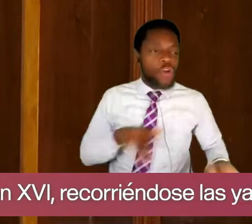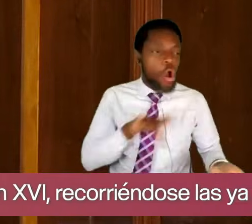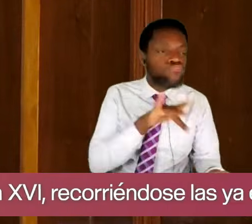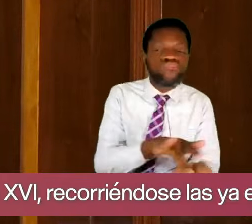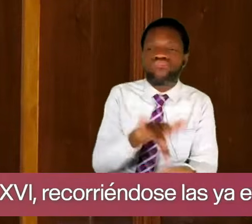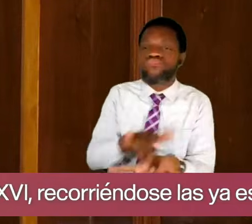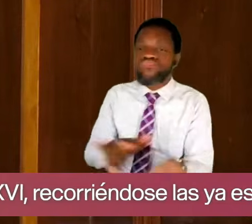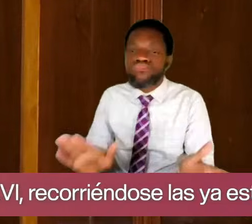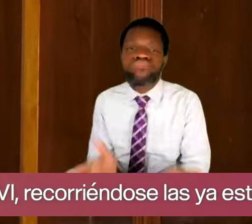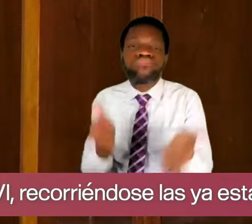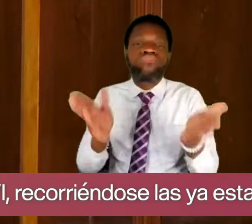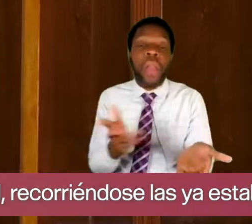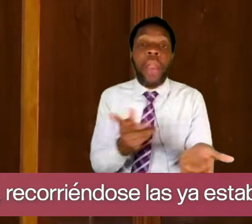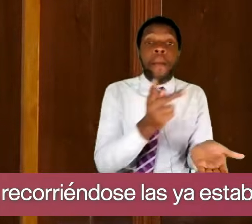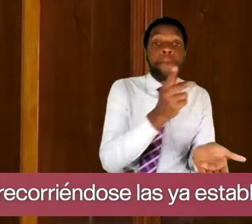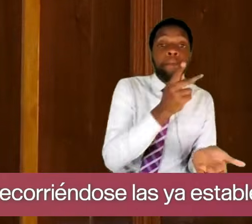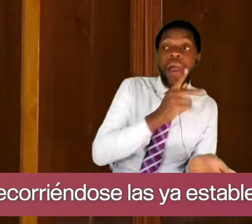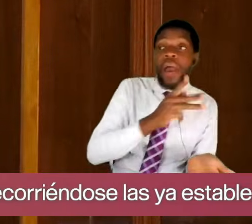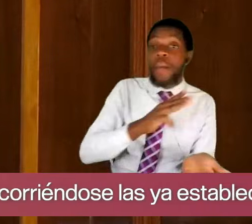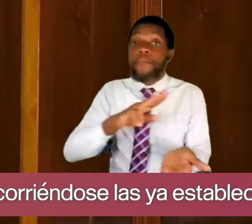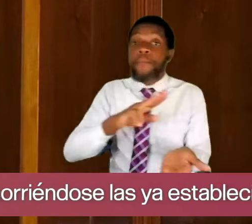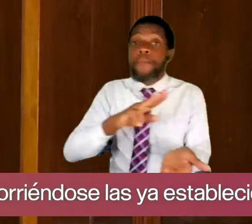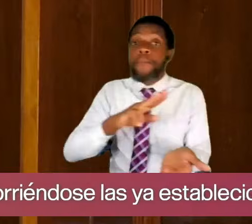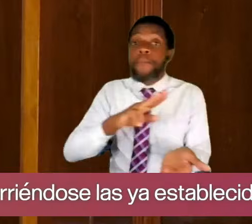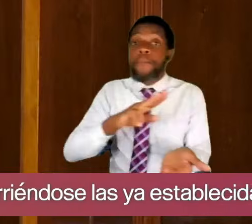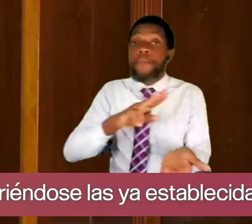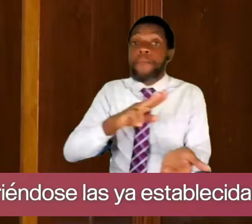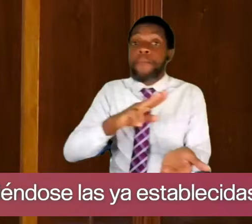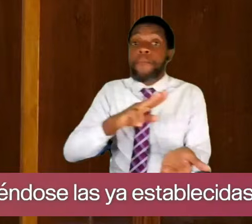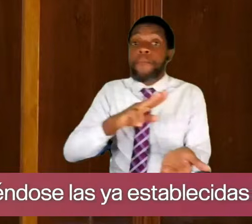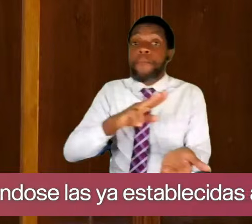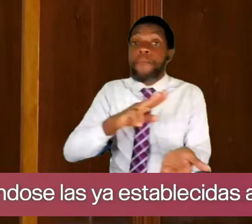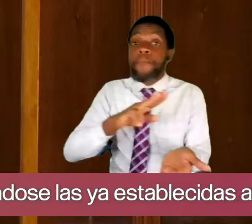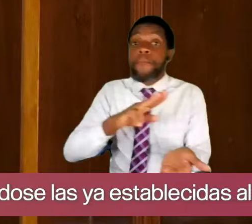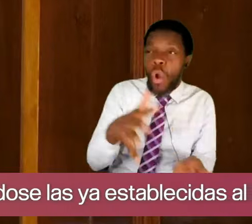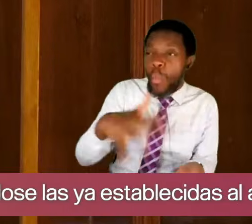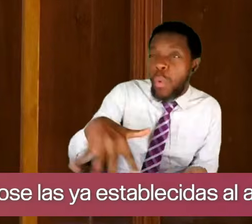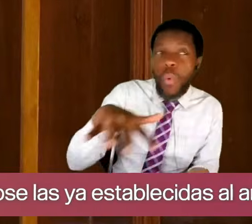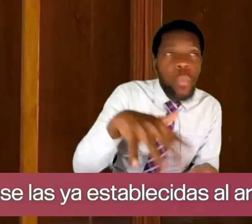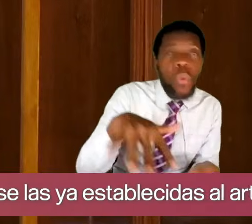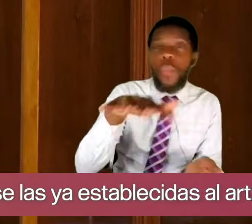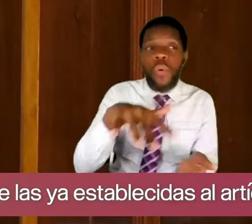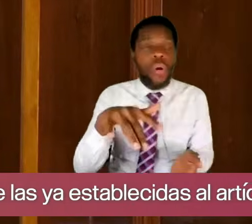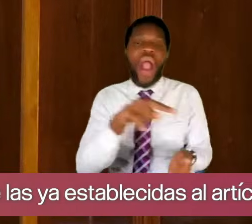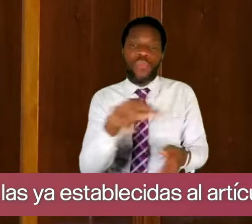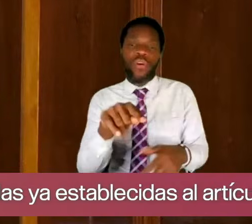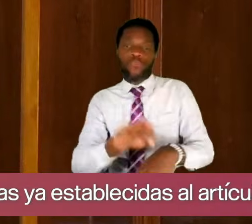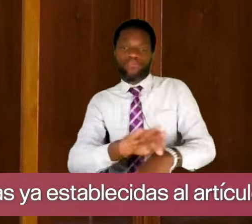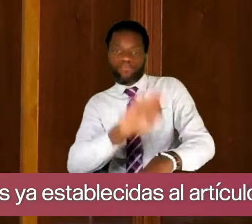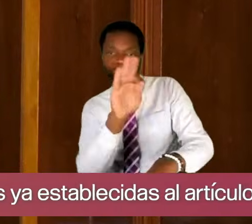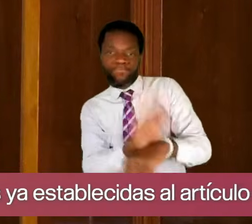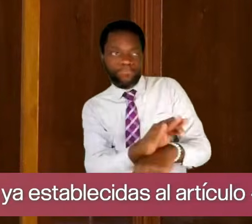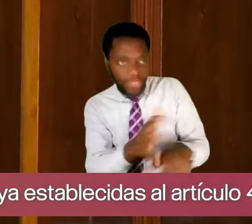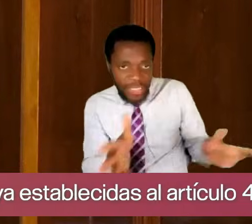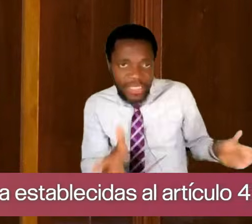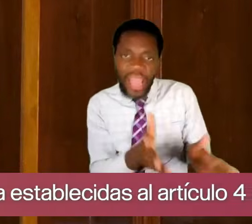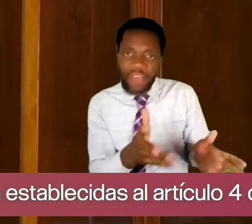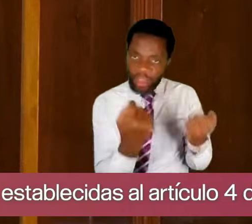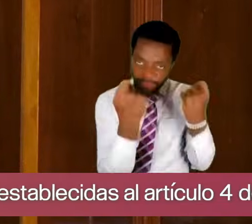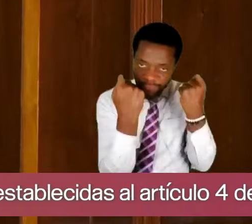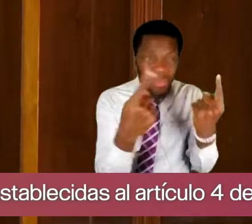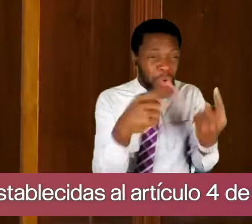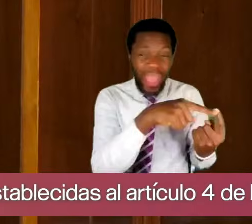y madres buscadoras debe ser reconocida porque han enfrentado el dolor más devastador,